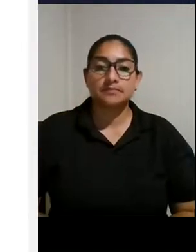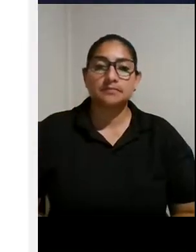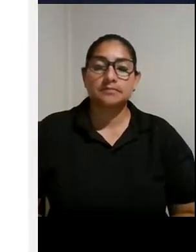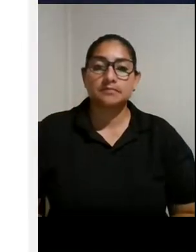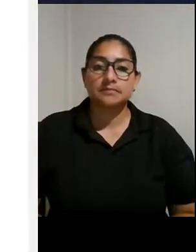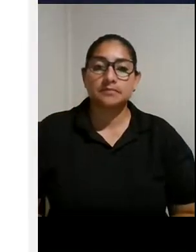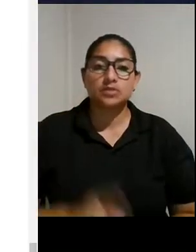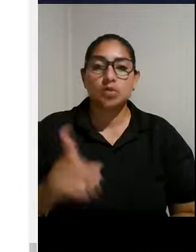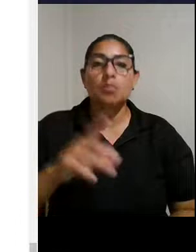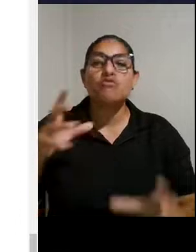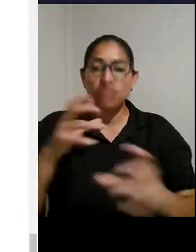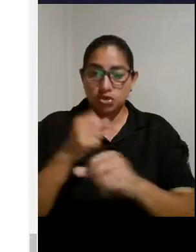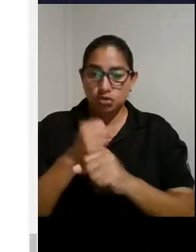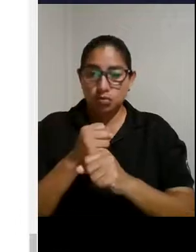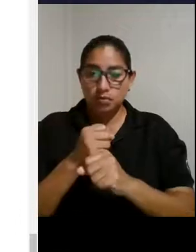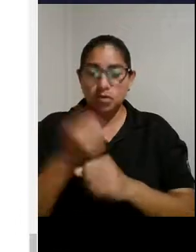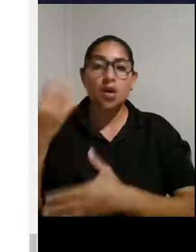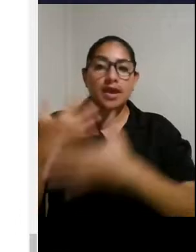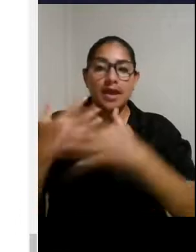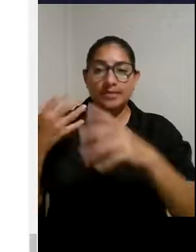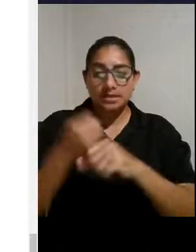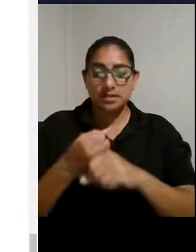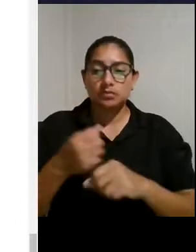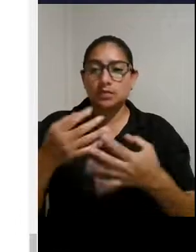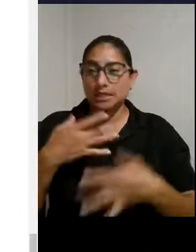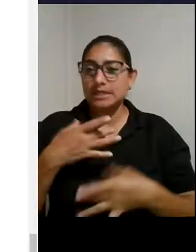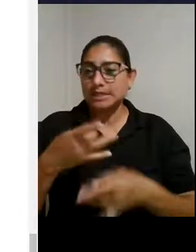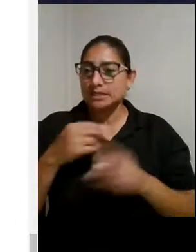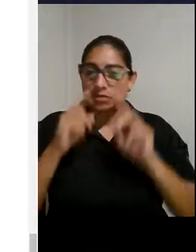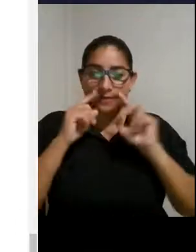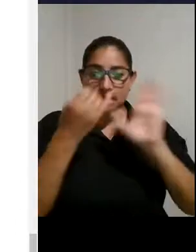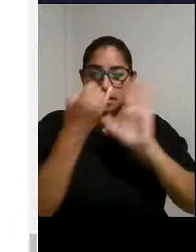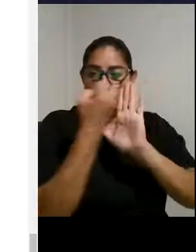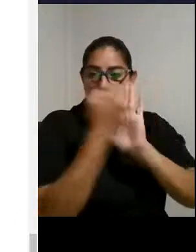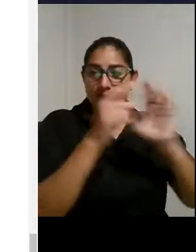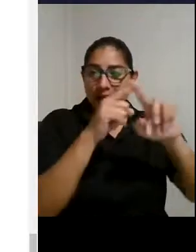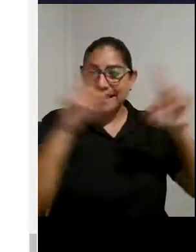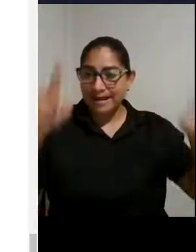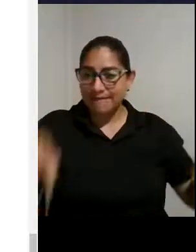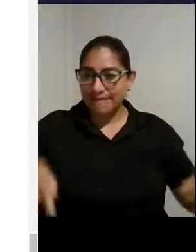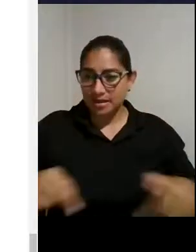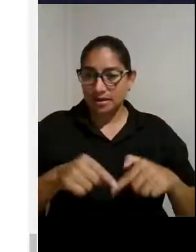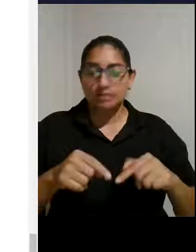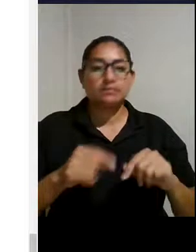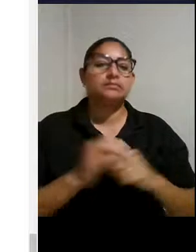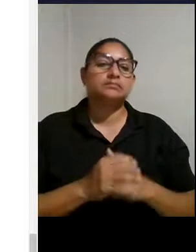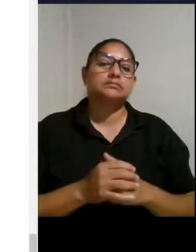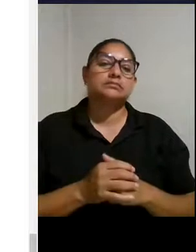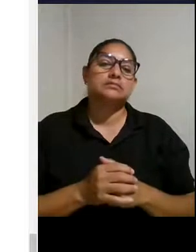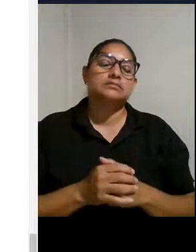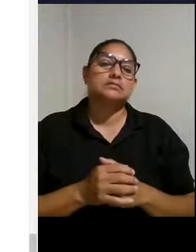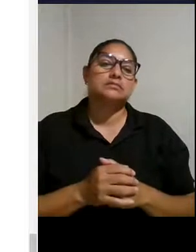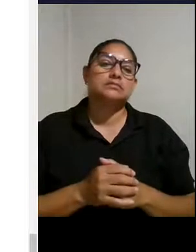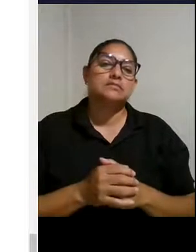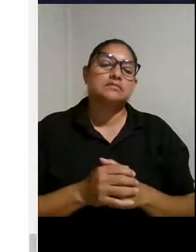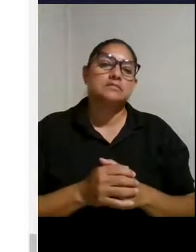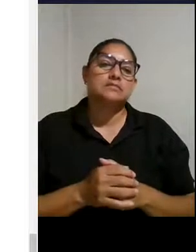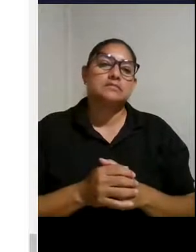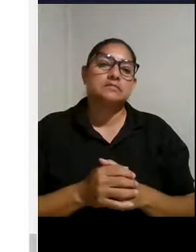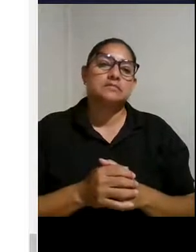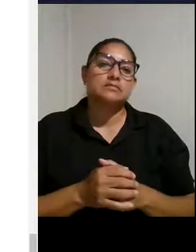arriba y me interesaba que lo vieran gráficamente. ¿Qué fue lo que hicimos nosotros?